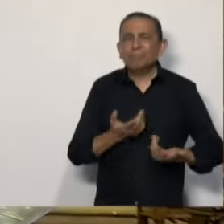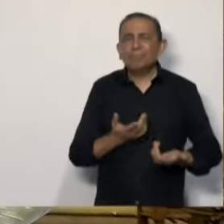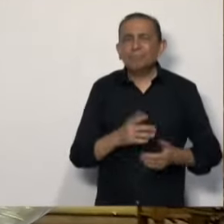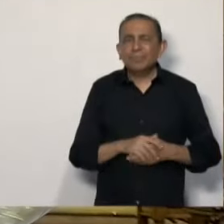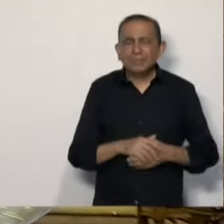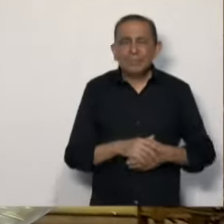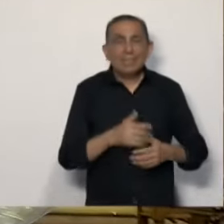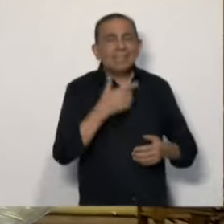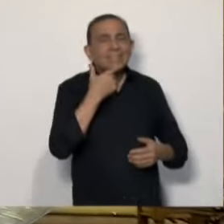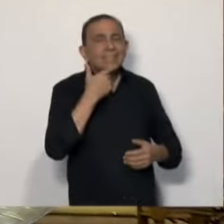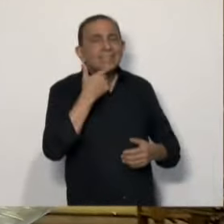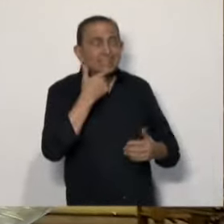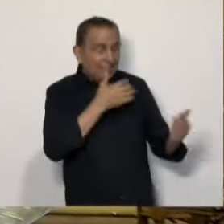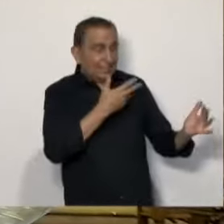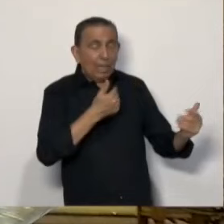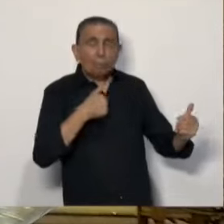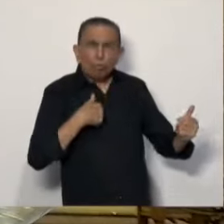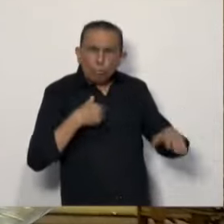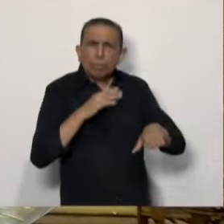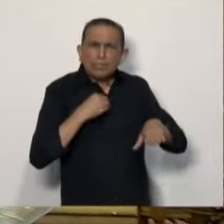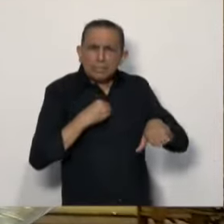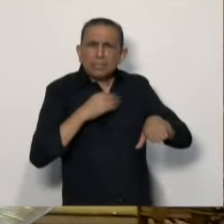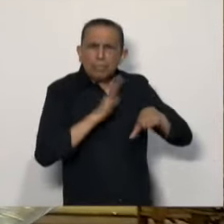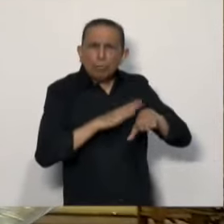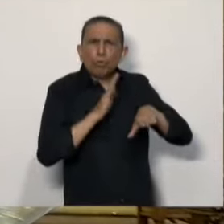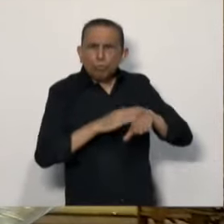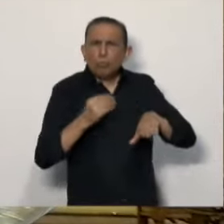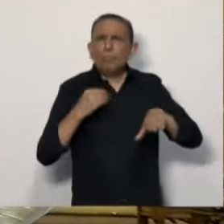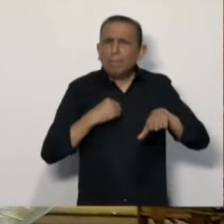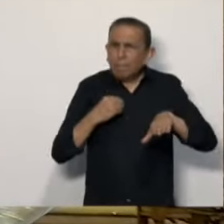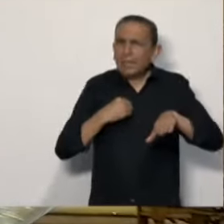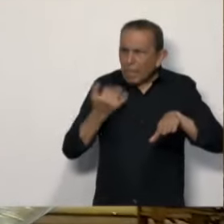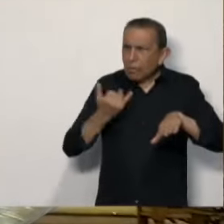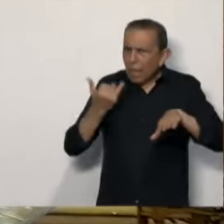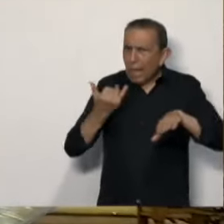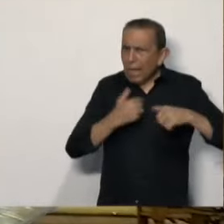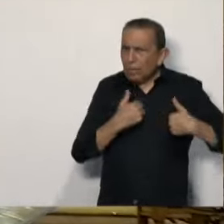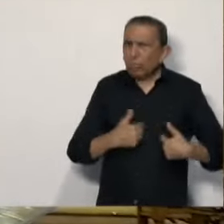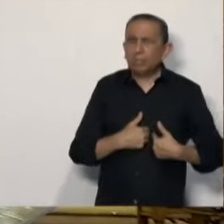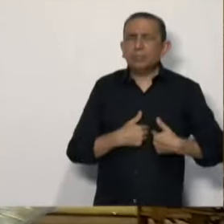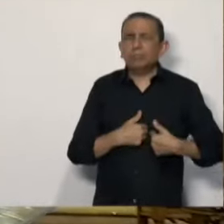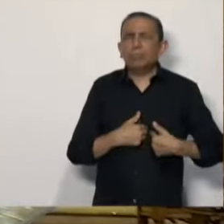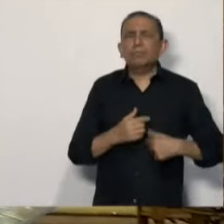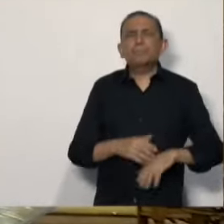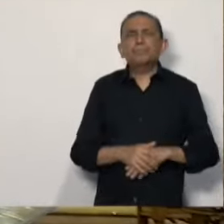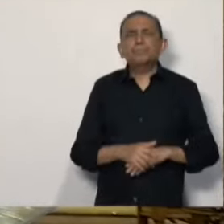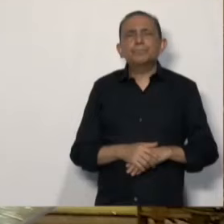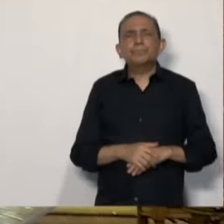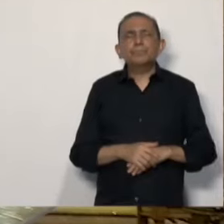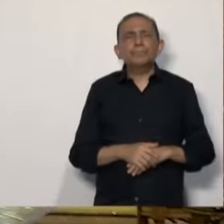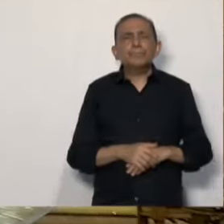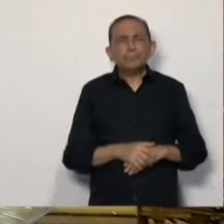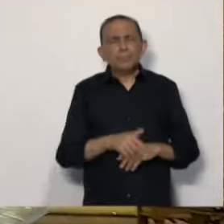de hoy, tenemos culpas, tenemos pecado. Y entonces quería que